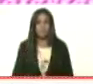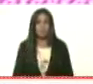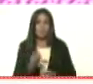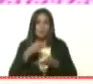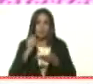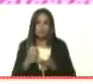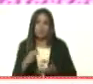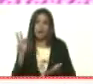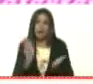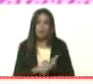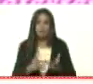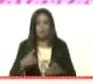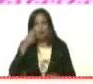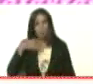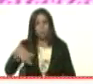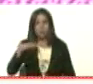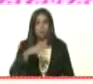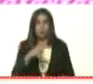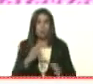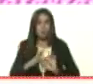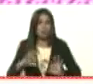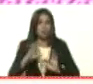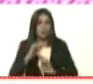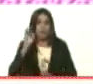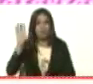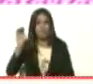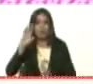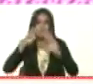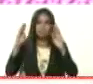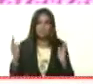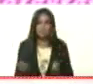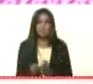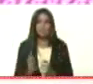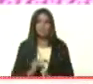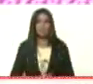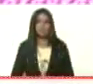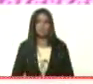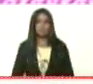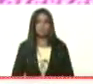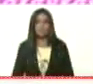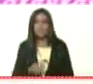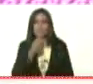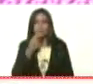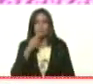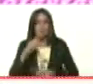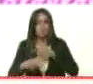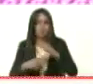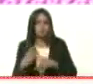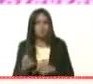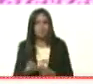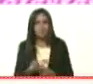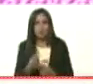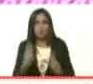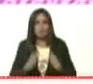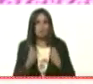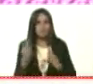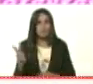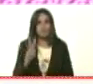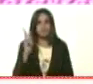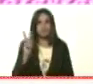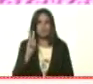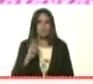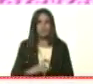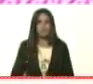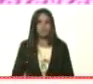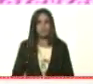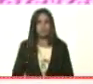escrita y aprobada por el pueblo como en ningún otro país del mundo. Qué hermoso proceso democrático vive Venezuela.